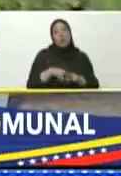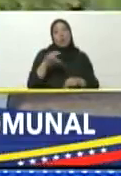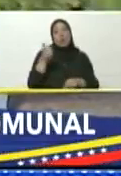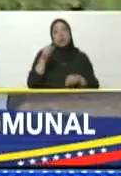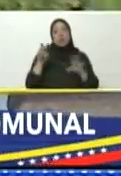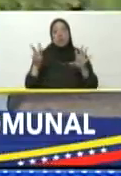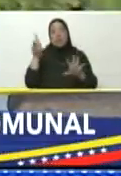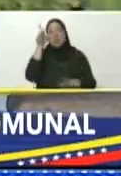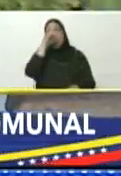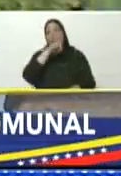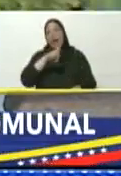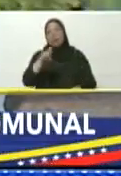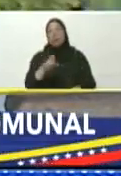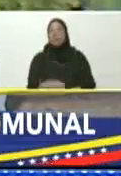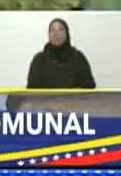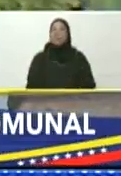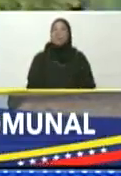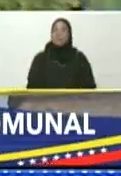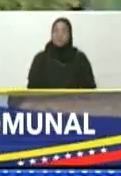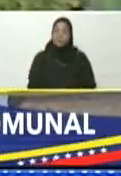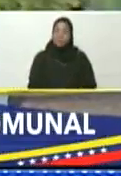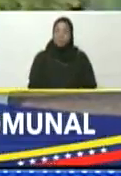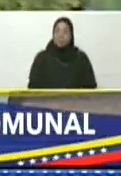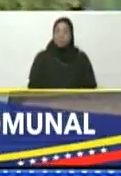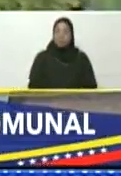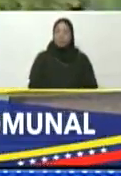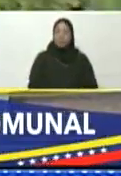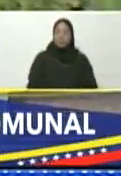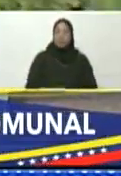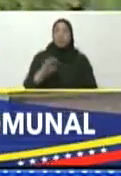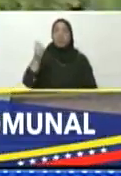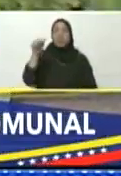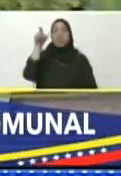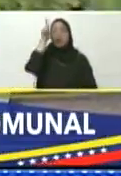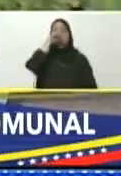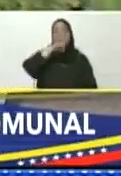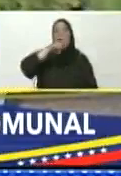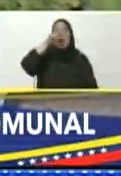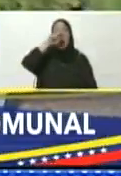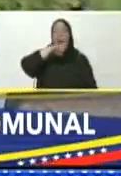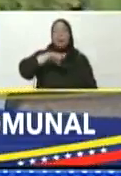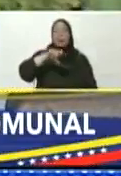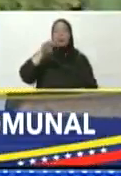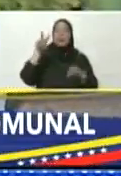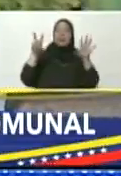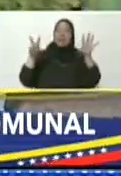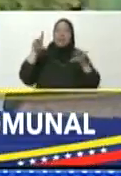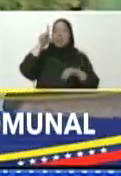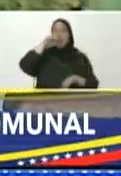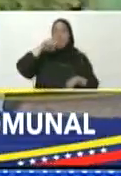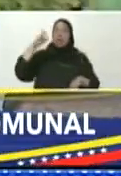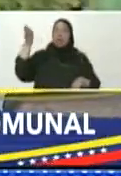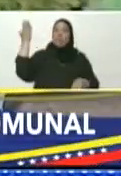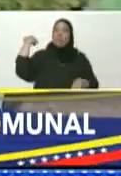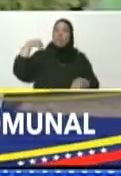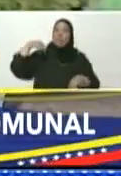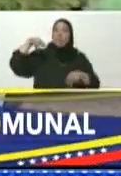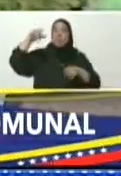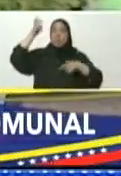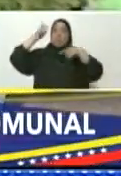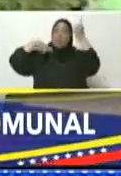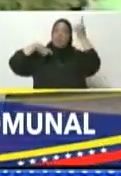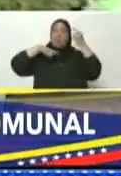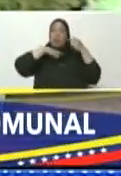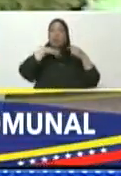17 años. El comandante va a cumplir ahora 10 años de su partido. O sea que él tenía 7 años cuando el comandante partió.